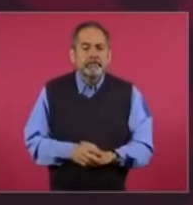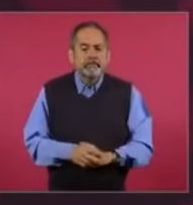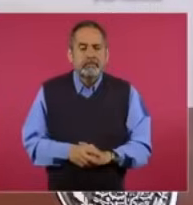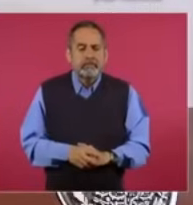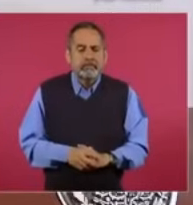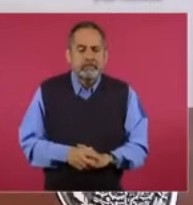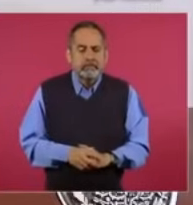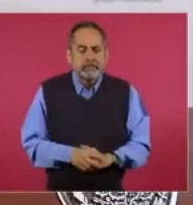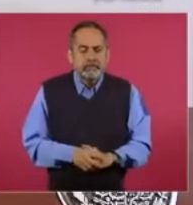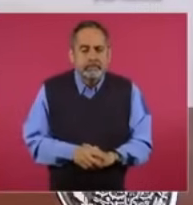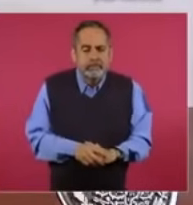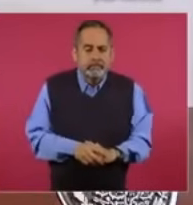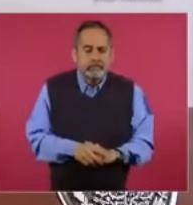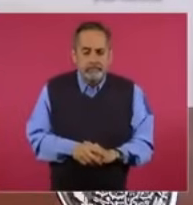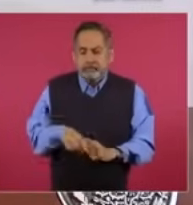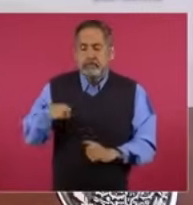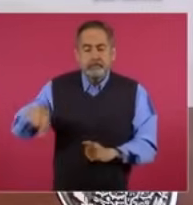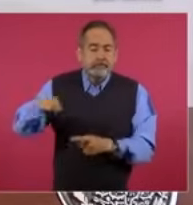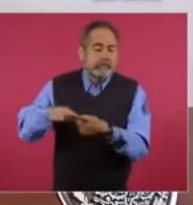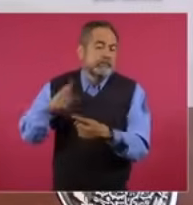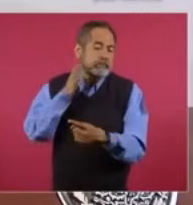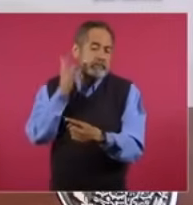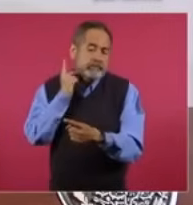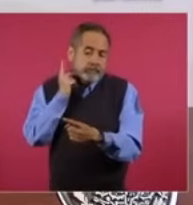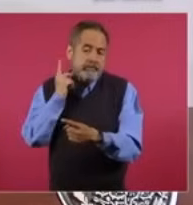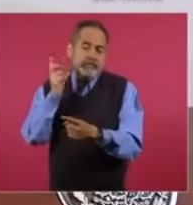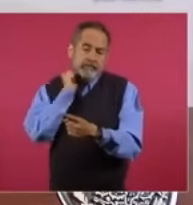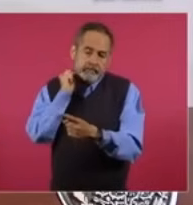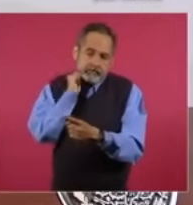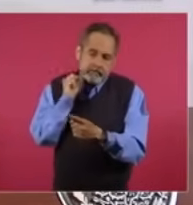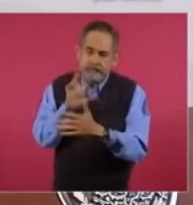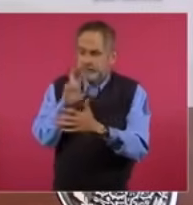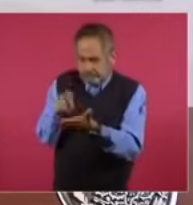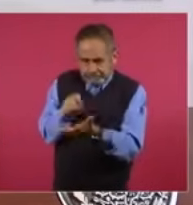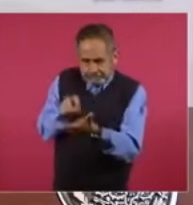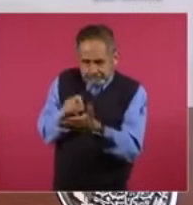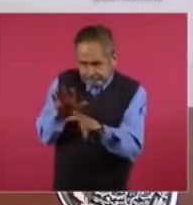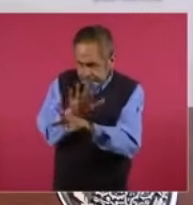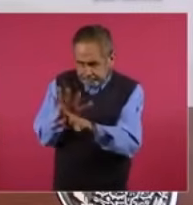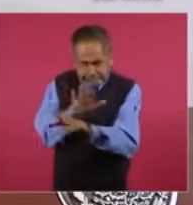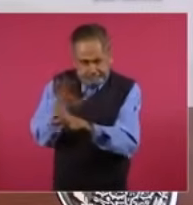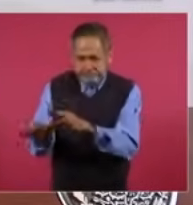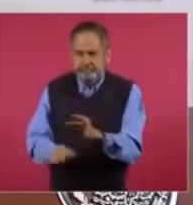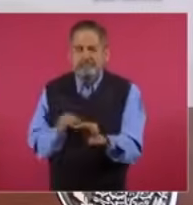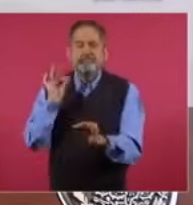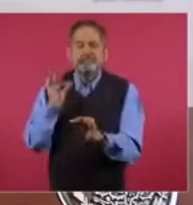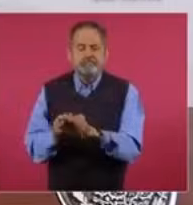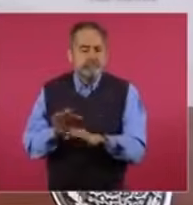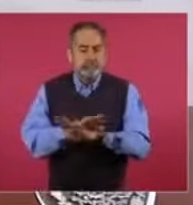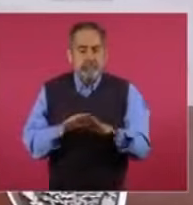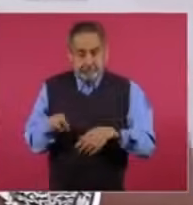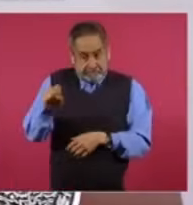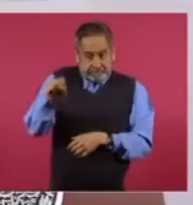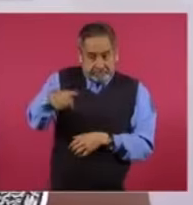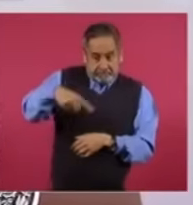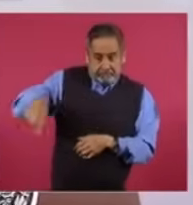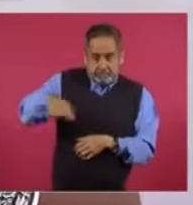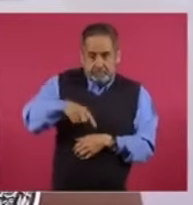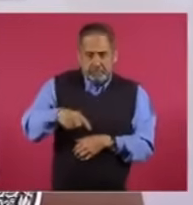en la Cámara de Diputados, en la Cámara de Senadores. Ellos se redujeron